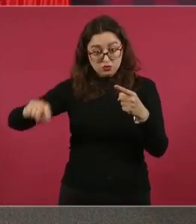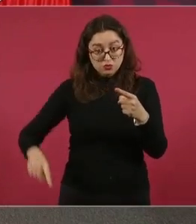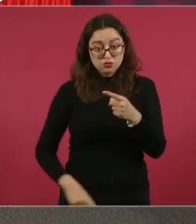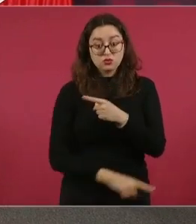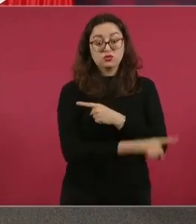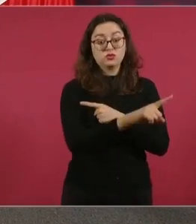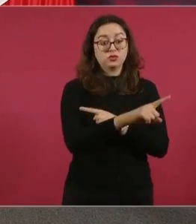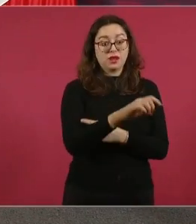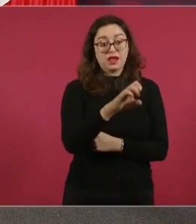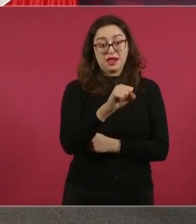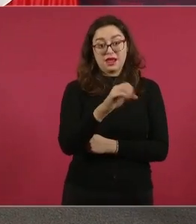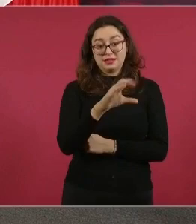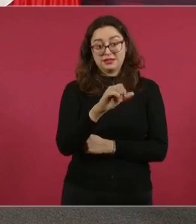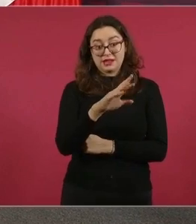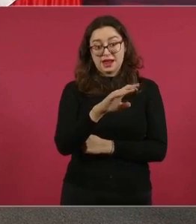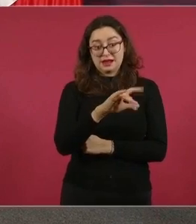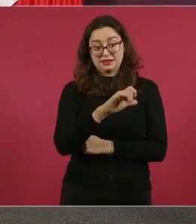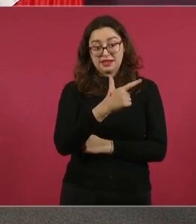Escárcega,